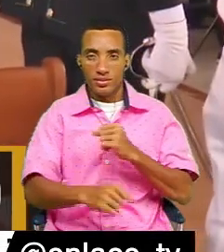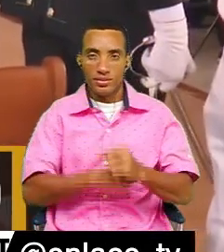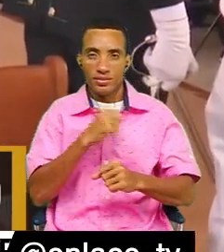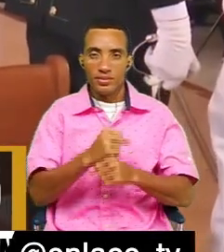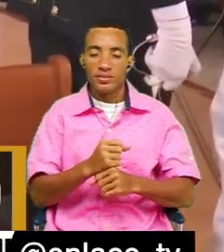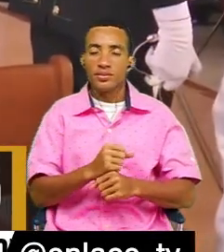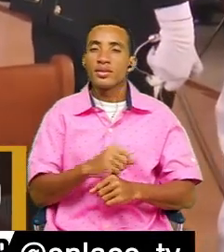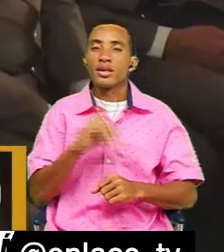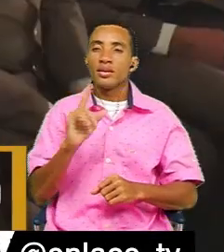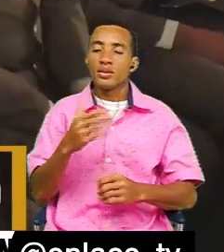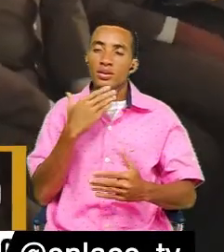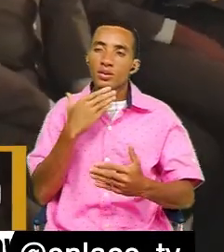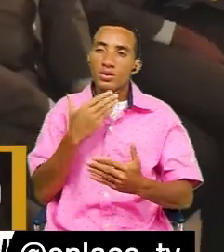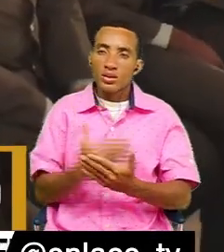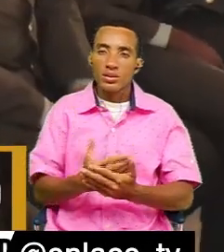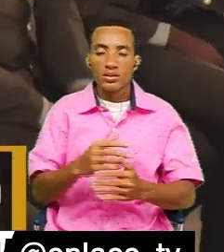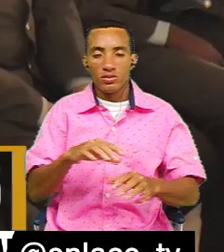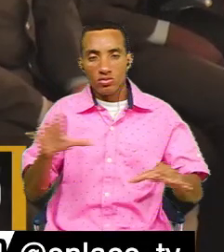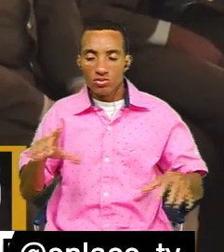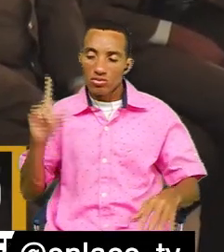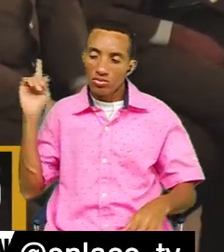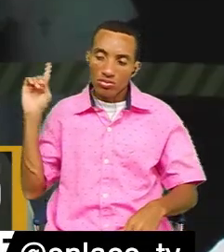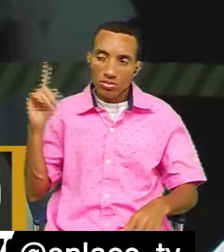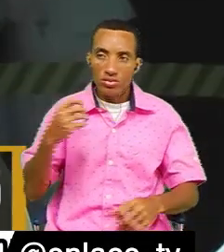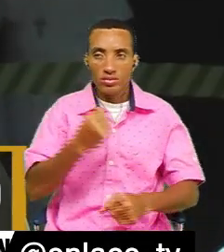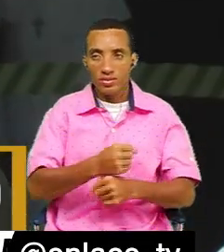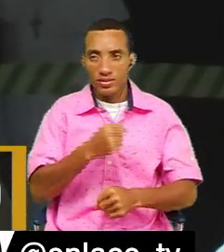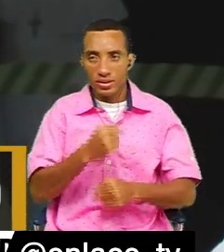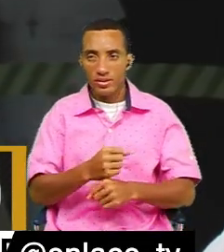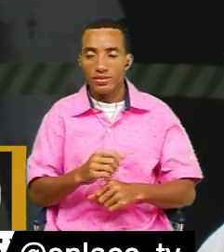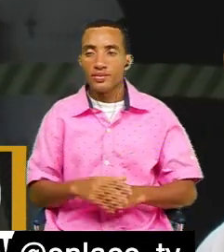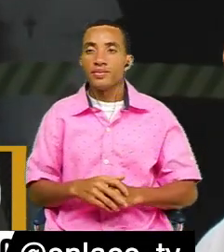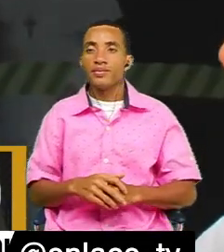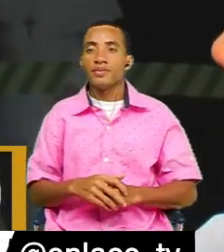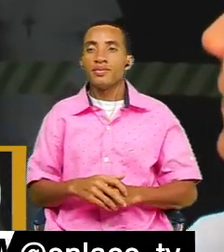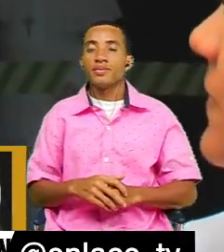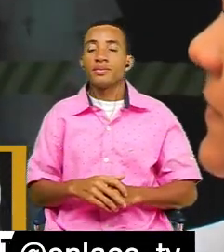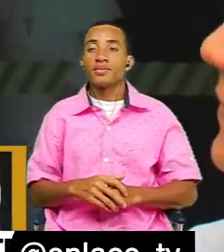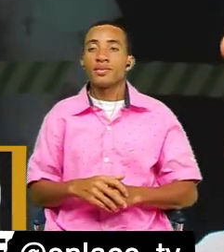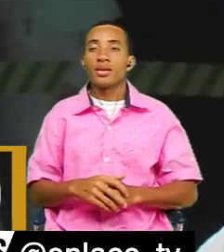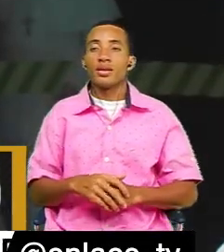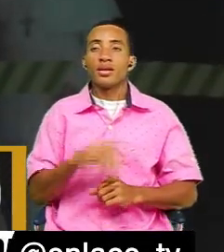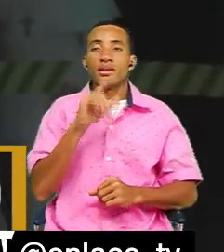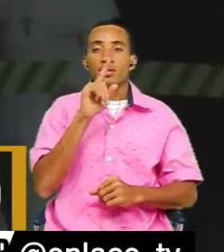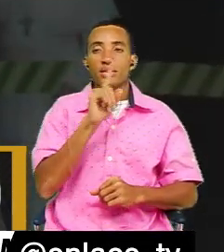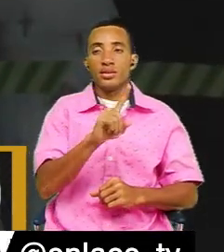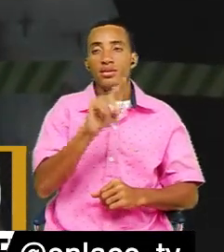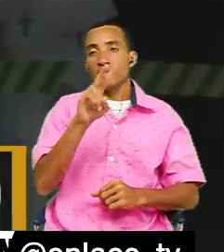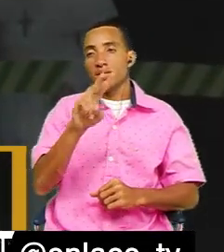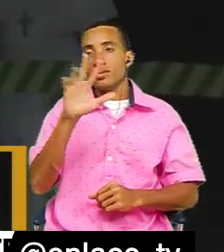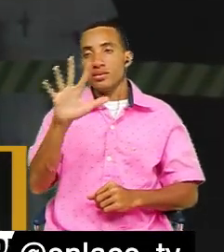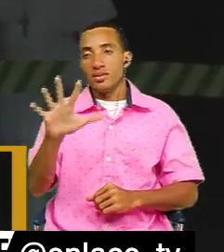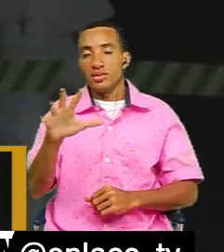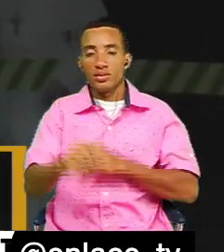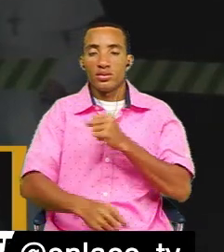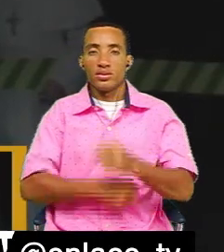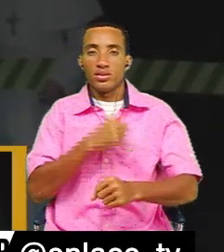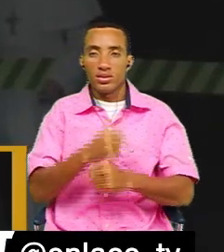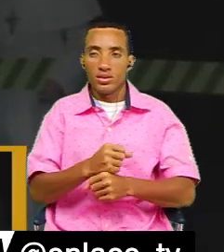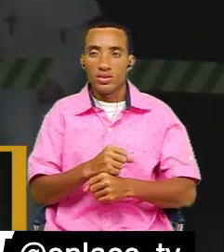de gracias por la trayectoria del trabajo de la policía y su personal. Reiterar pues que estos 125 años los asumimos nosotros este aniversario